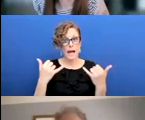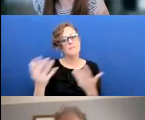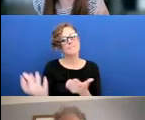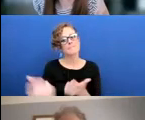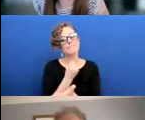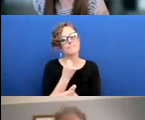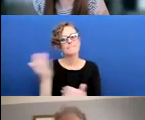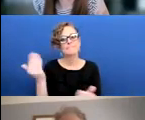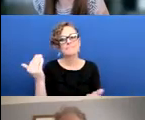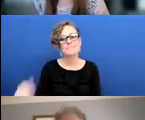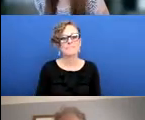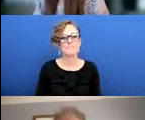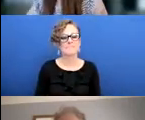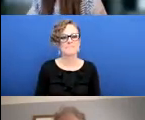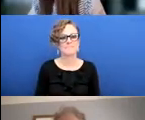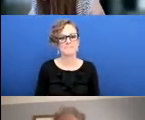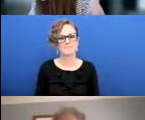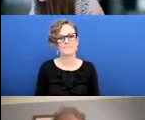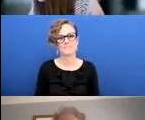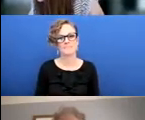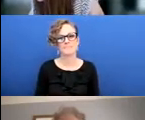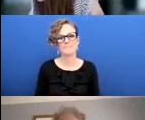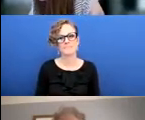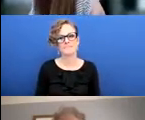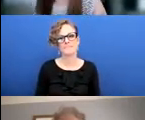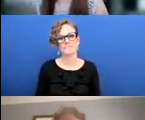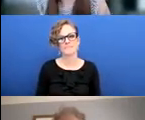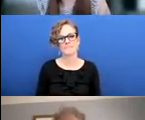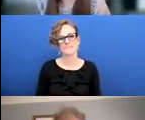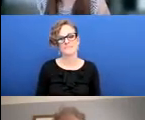hacer su pregunta. Este es el momento.